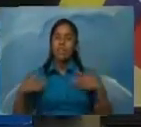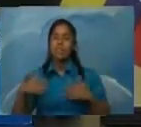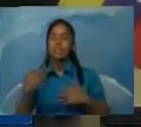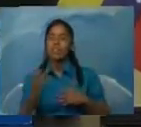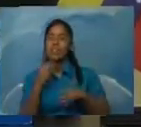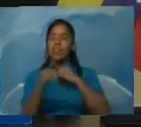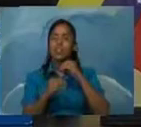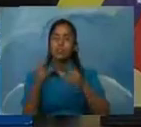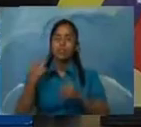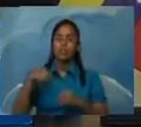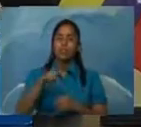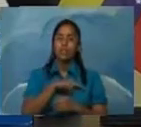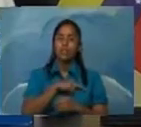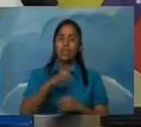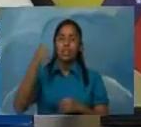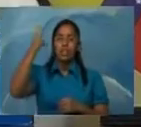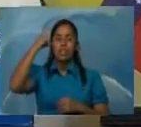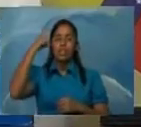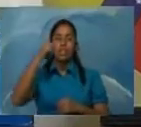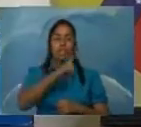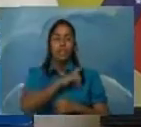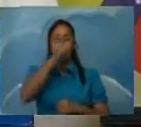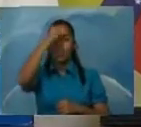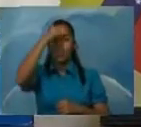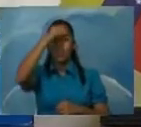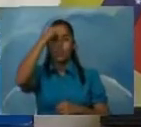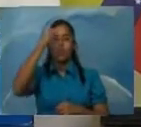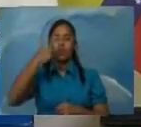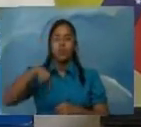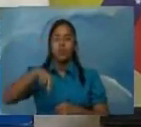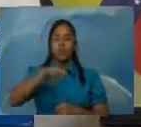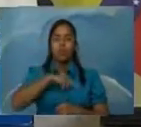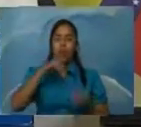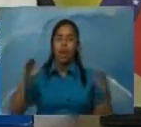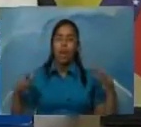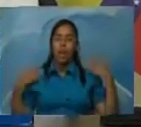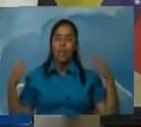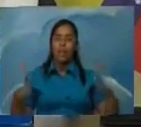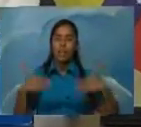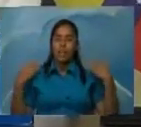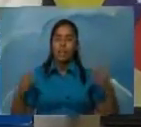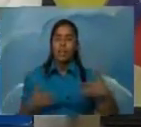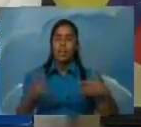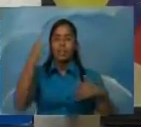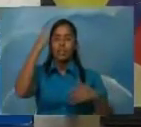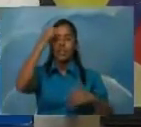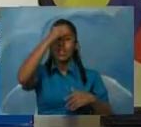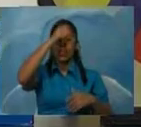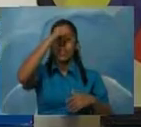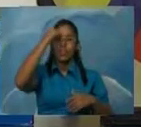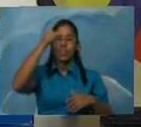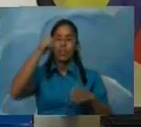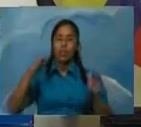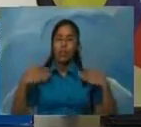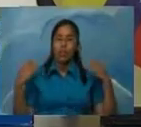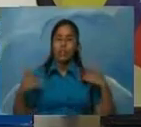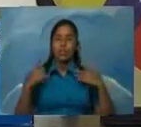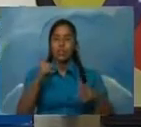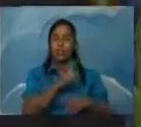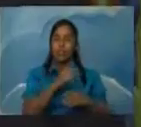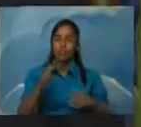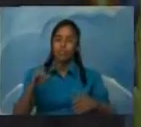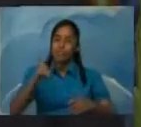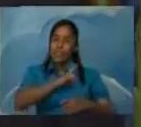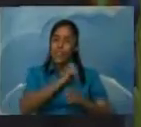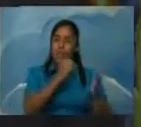nosotros, hermano Cáceres, el día domingo? ¿Nos alegramos o no nos alegramos? Nos alegramos, nos gozamos